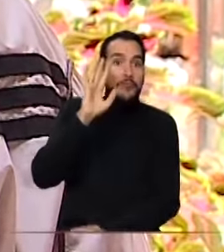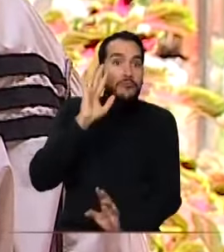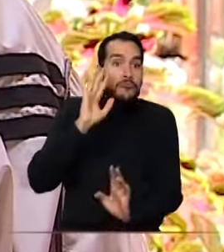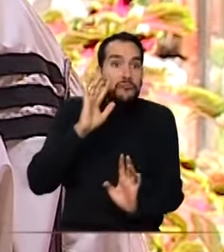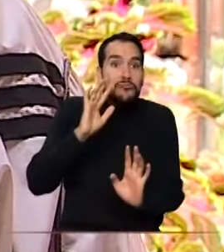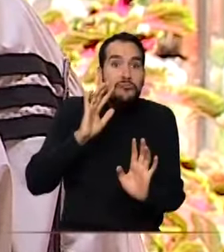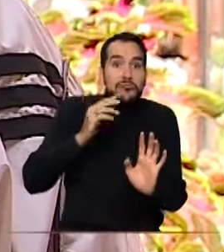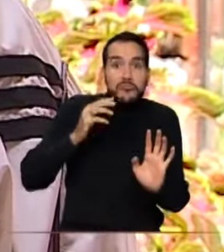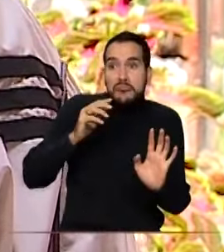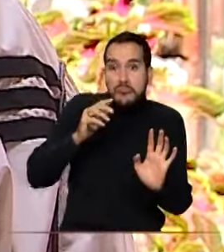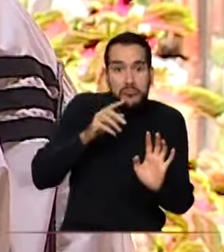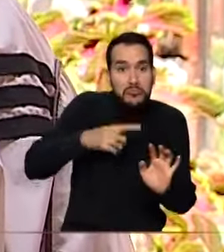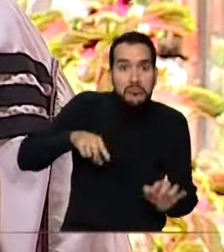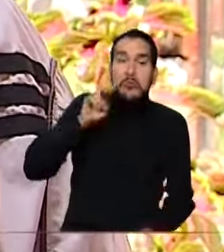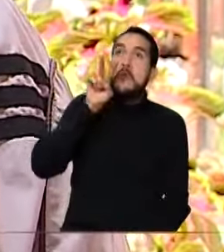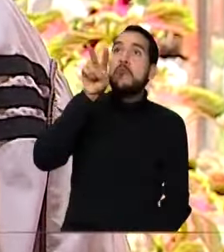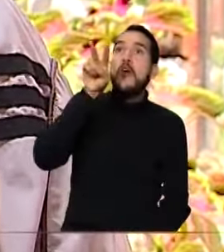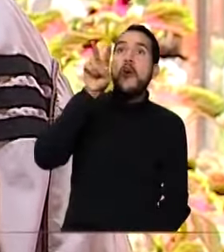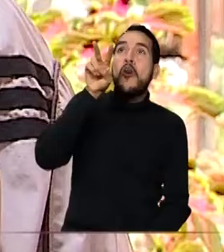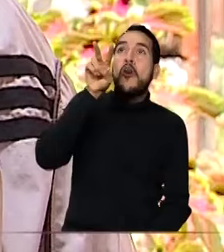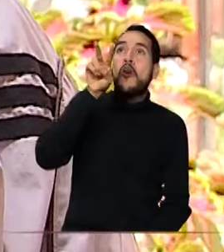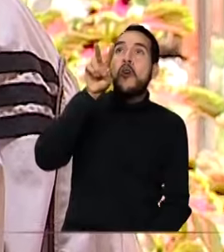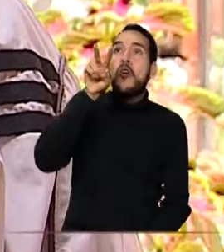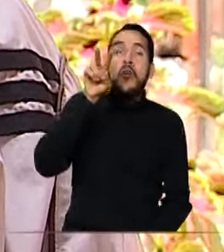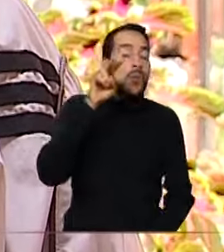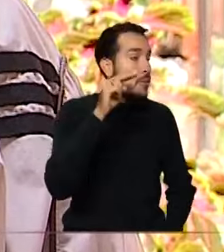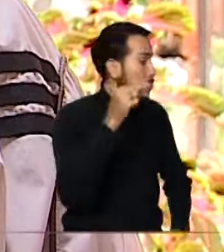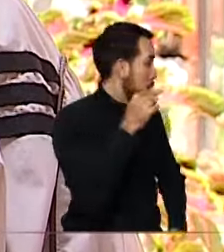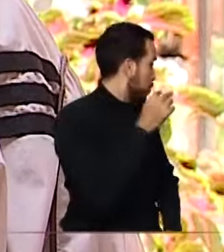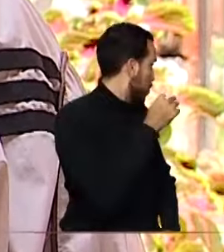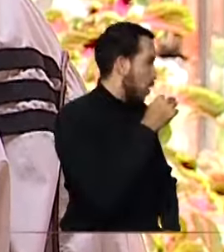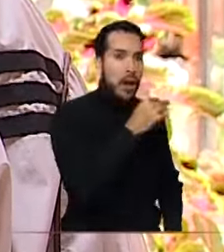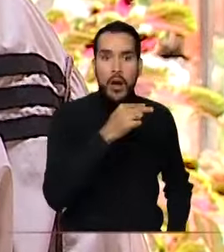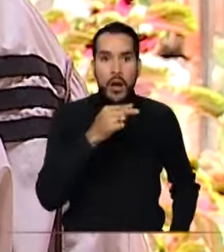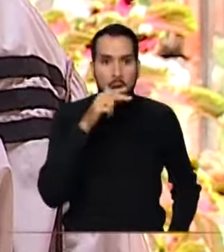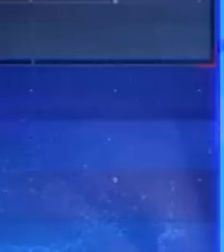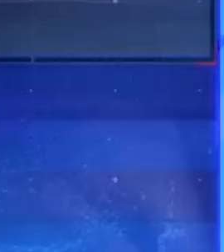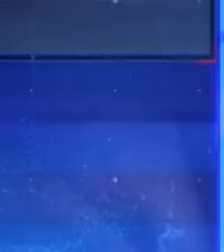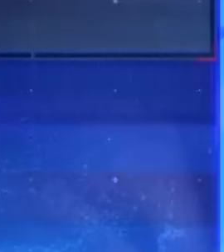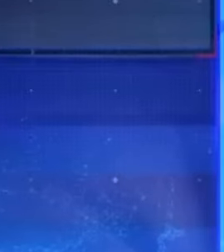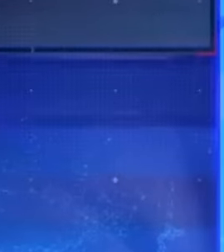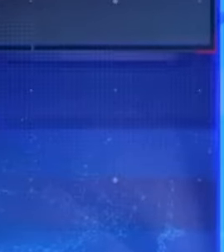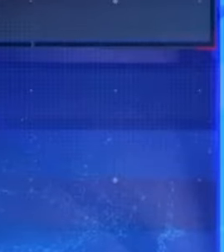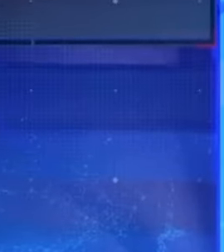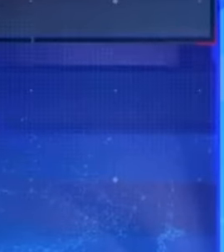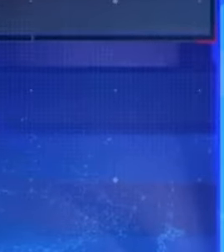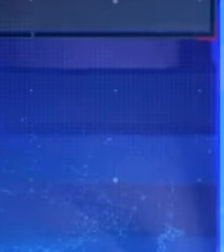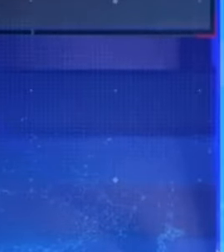los aguacates, miró hacia atrás y ya la niña no estaba, que se desapareció como arte de magia.